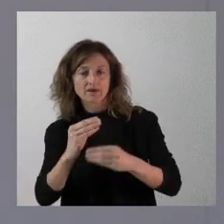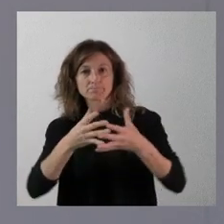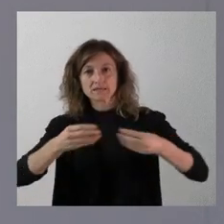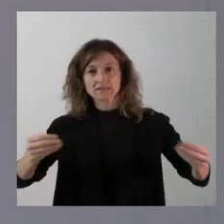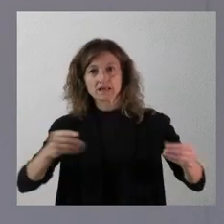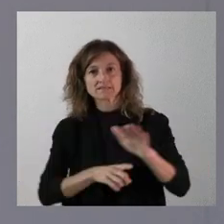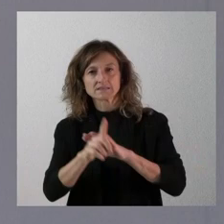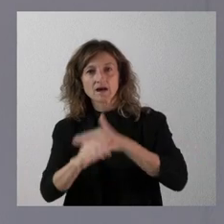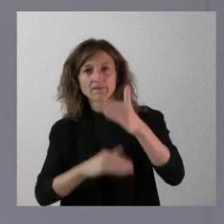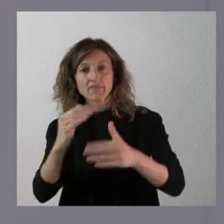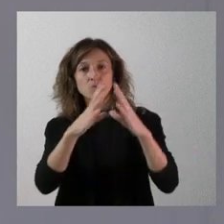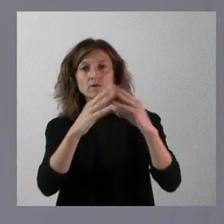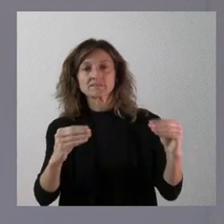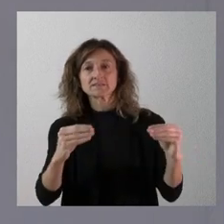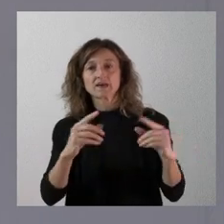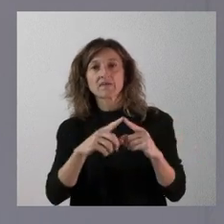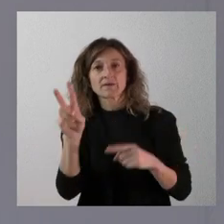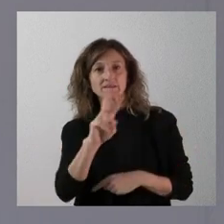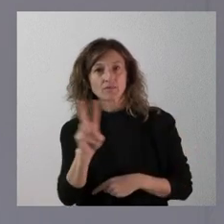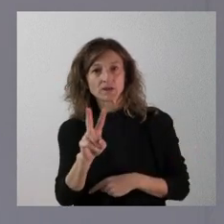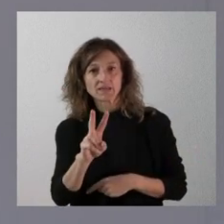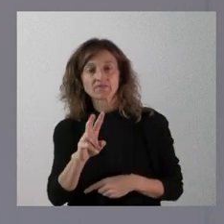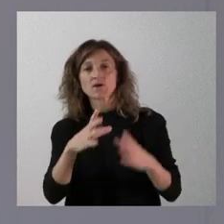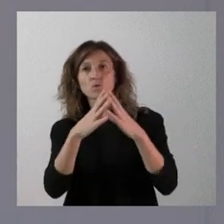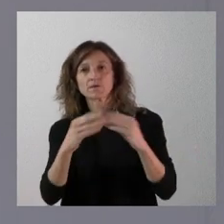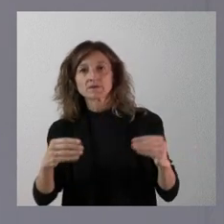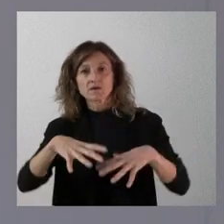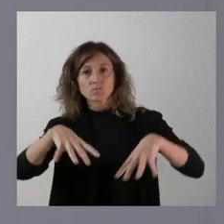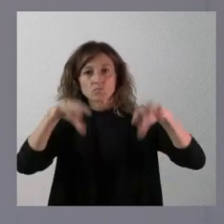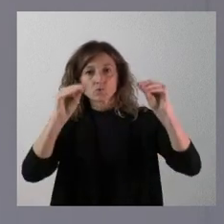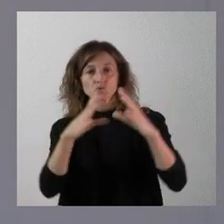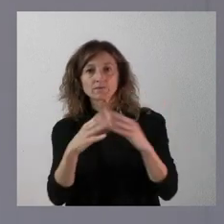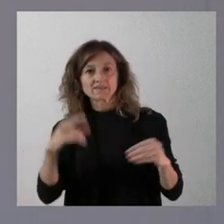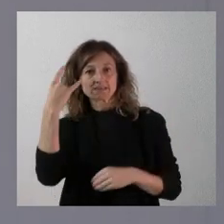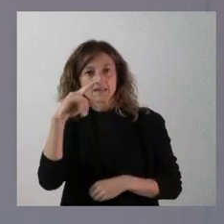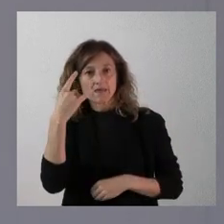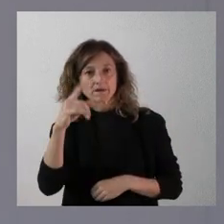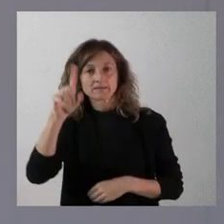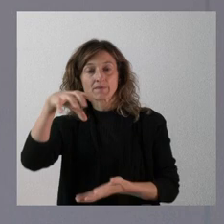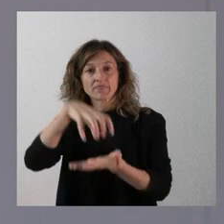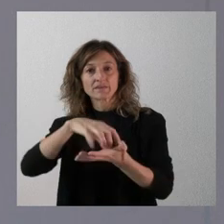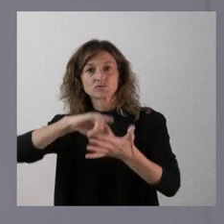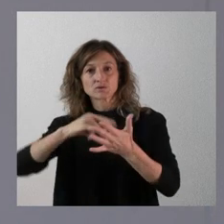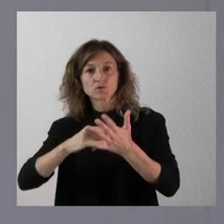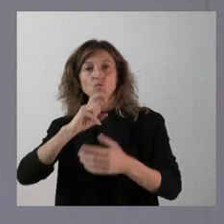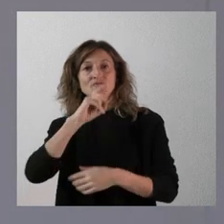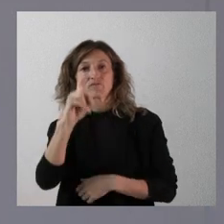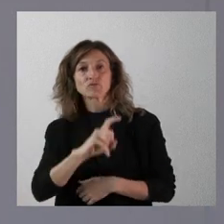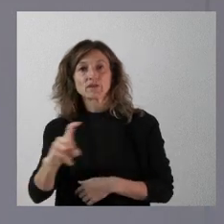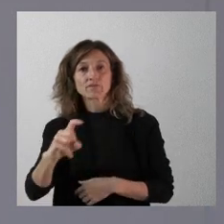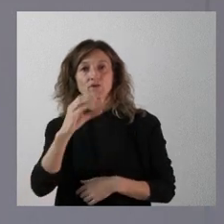avanzados las universidades son la universidad de Valladolid la universidad de Burgos y la universidad de Salamanca y el centro tecnológico es la fundación